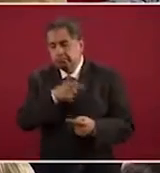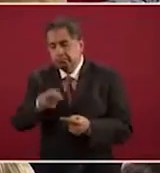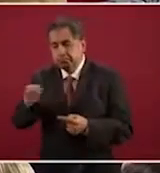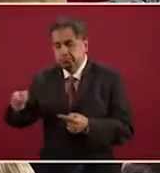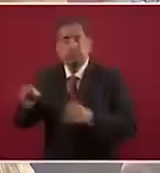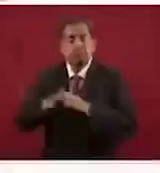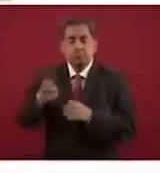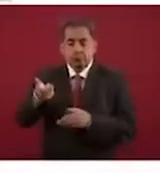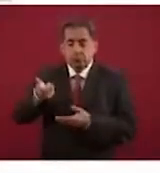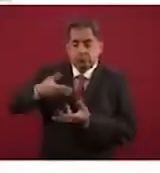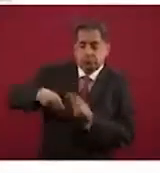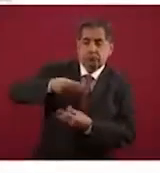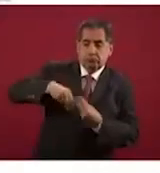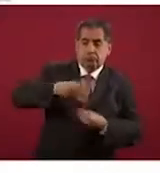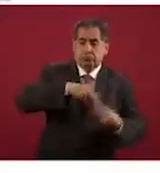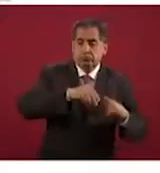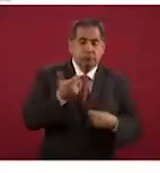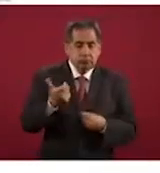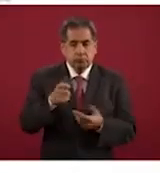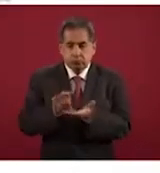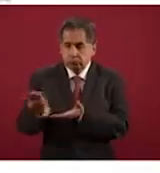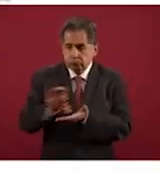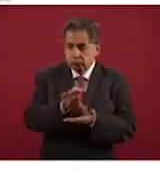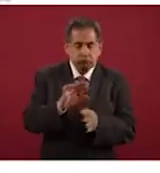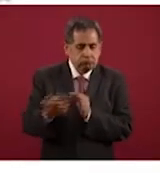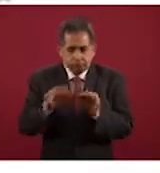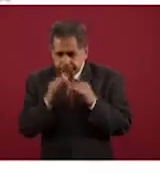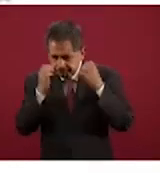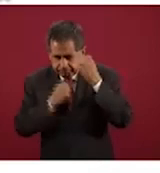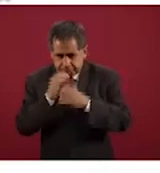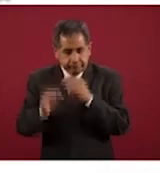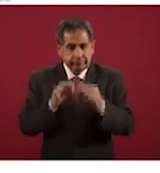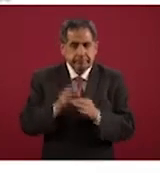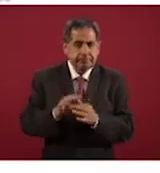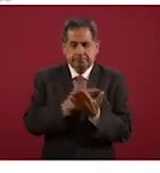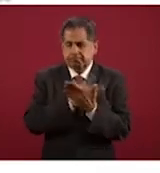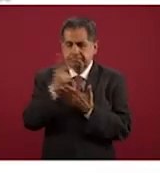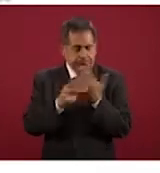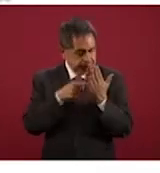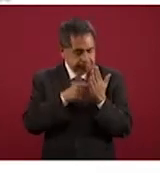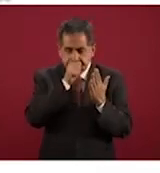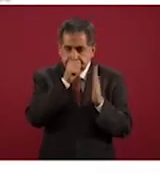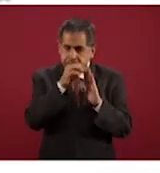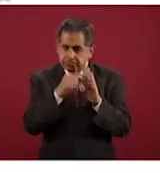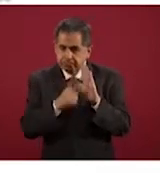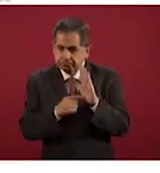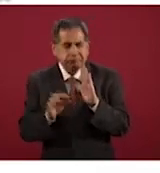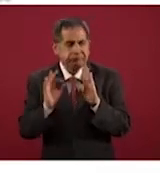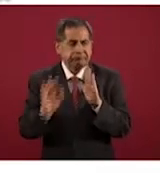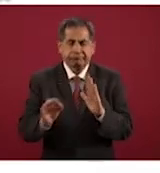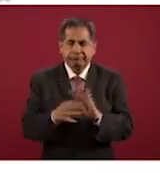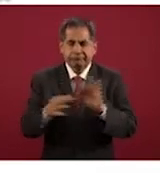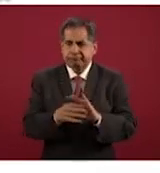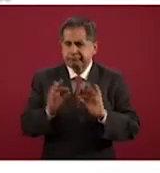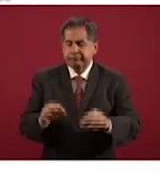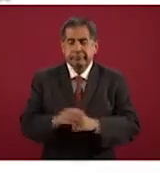financiamiento y vamos puntualmente de acuerdo al programa la tenemos que hacer en